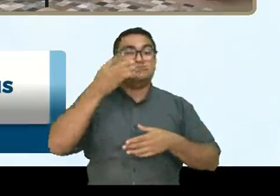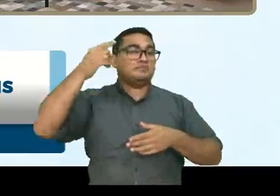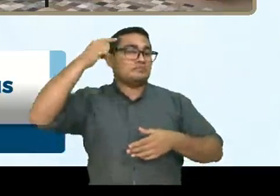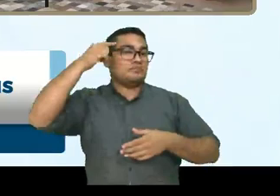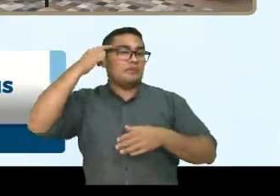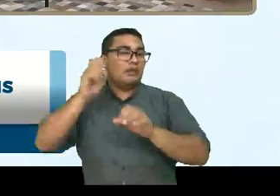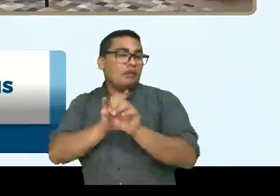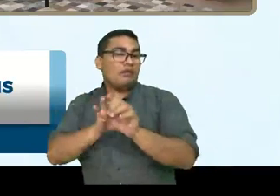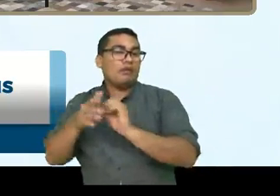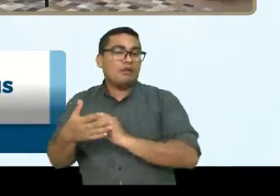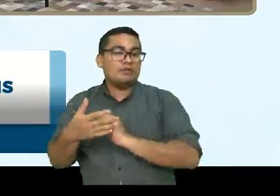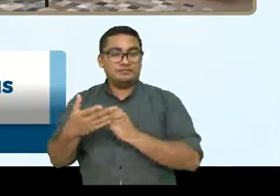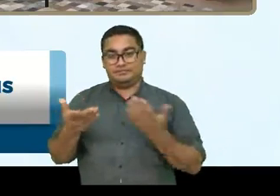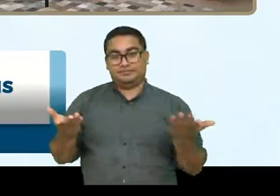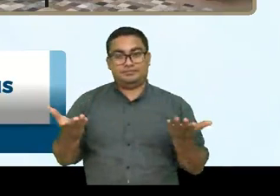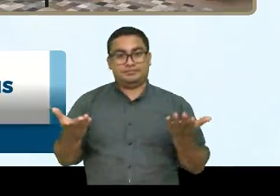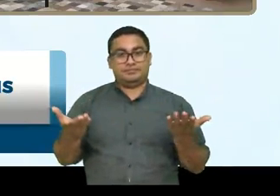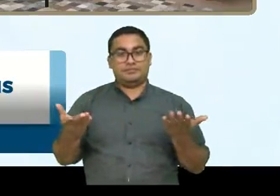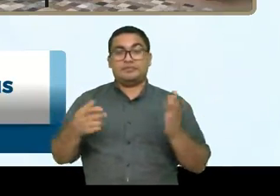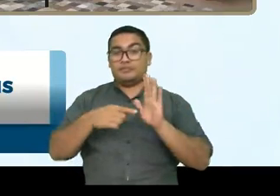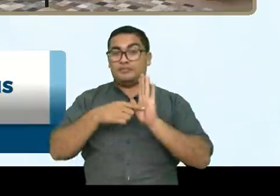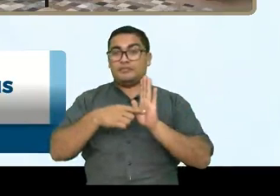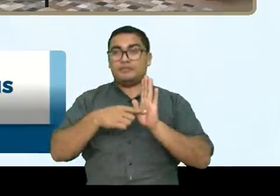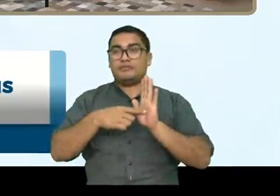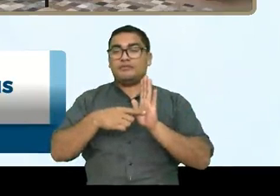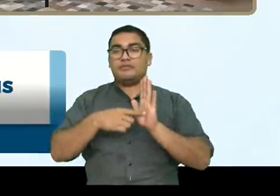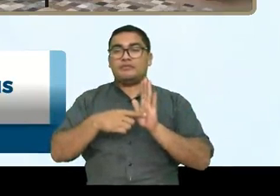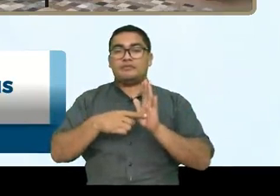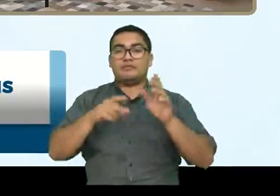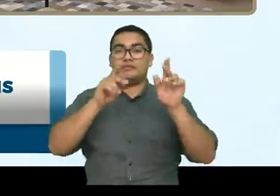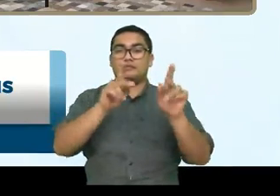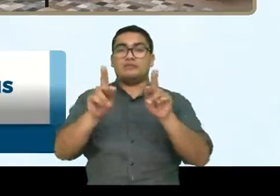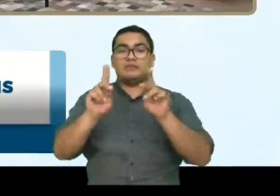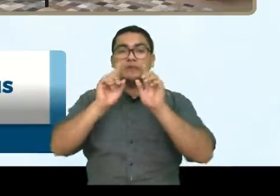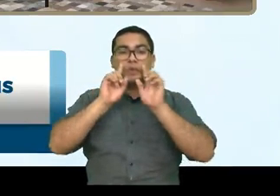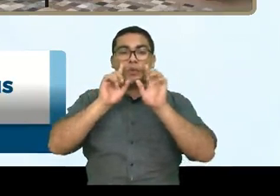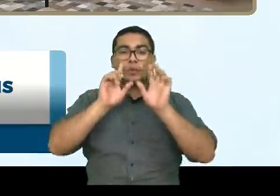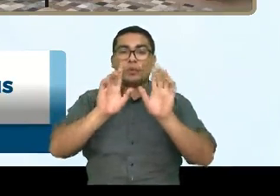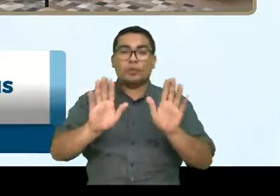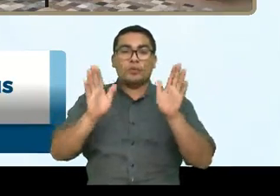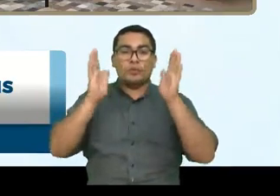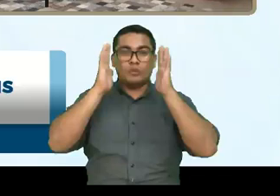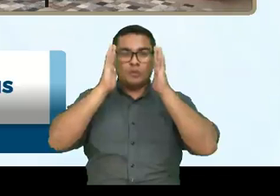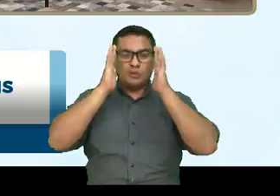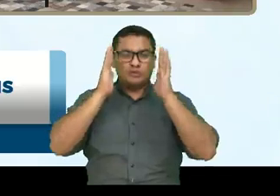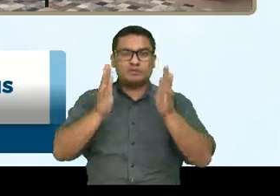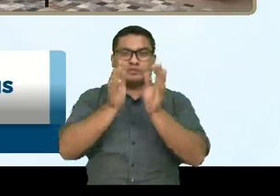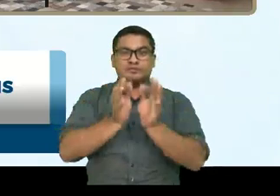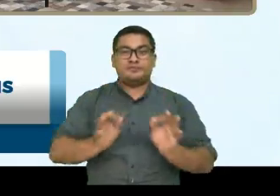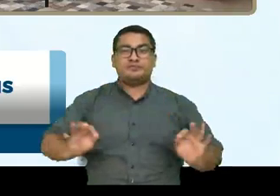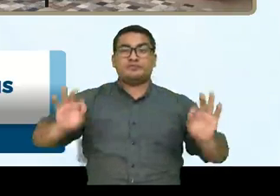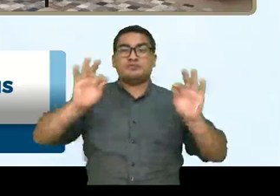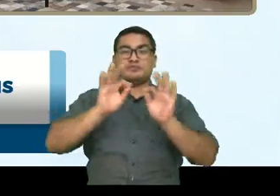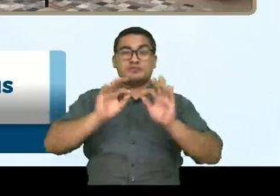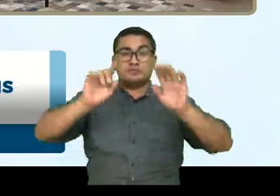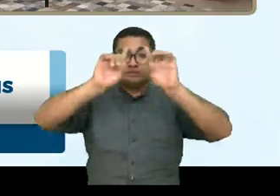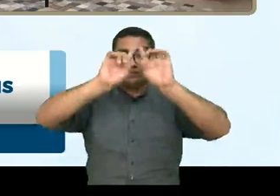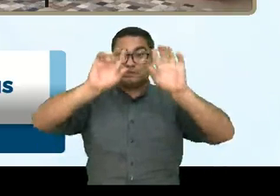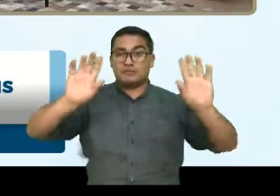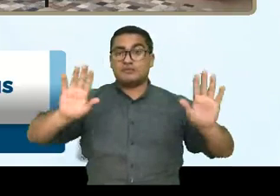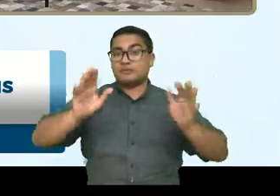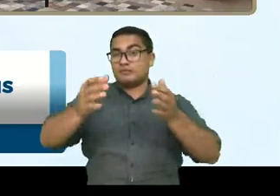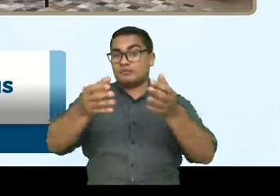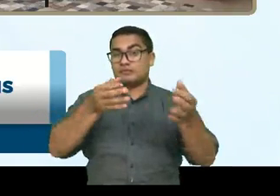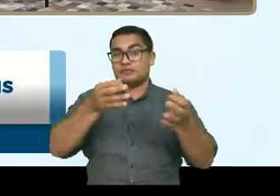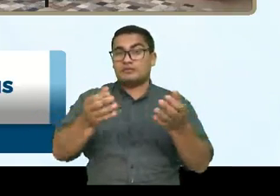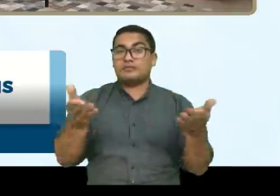coronavirus. Con esto estamos hablando, pues, previniendo a las personas sobre los síntomas. que es importante dejarlo bien claro, pues.